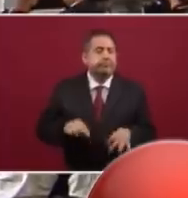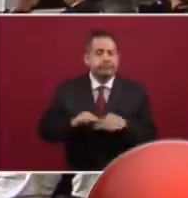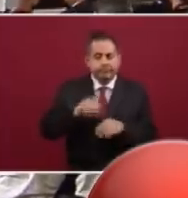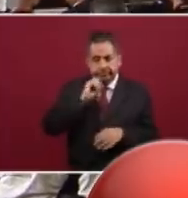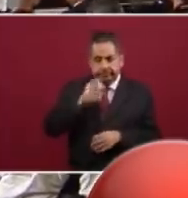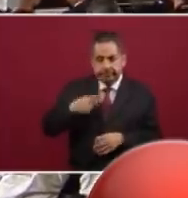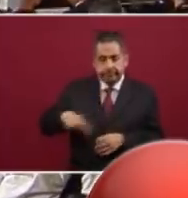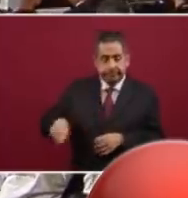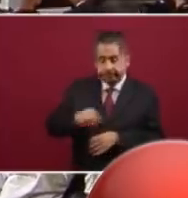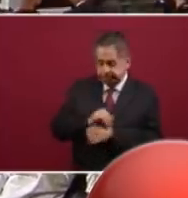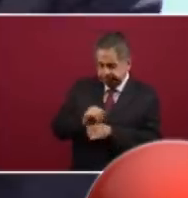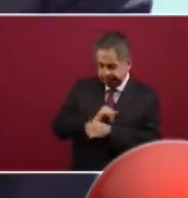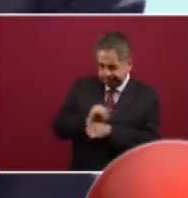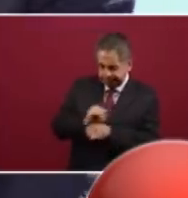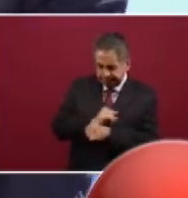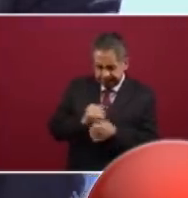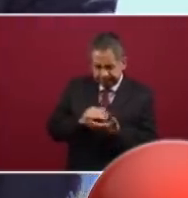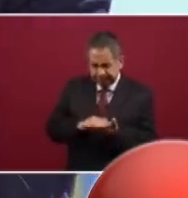investigadores